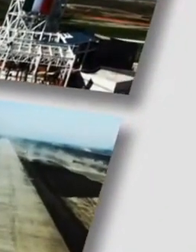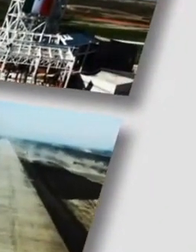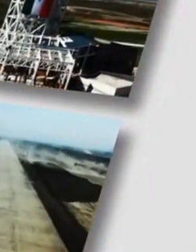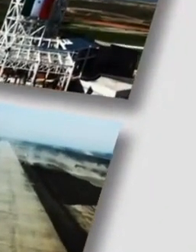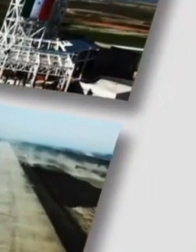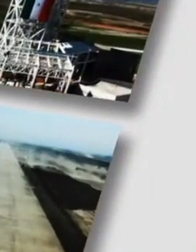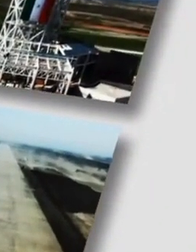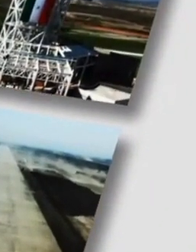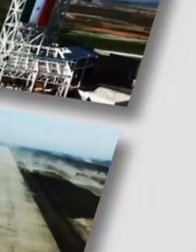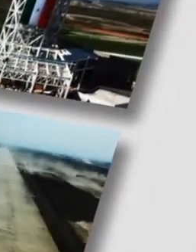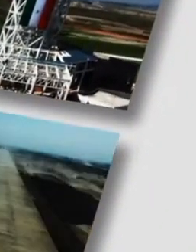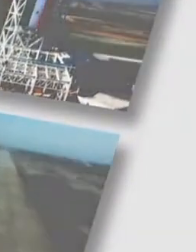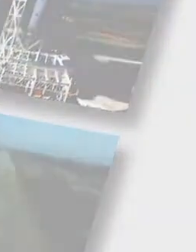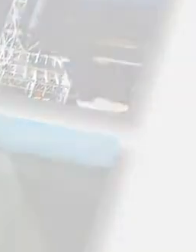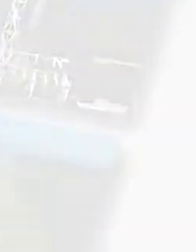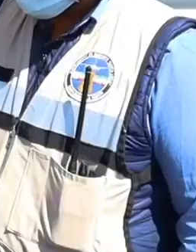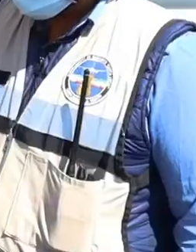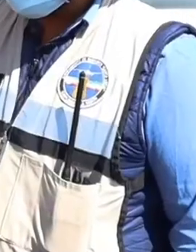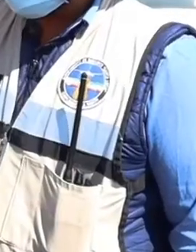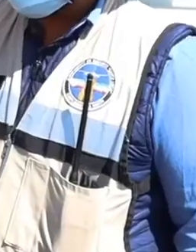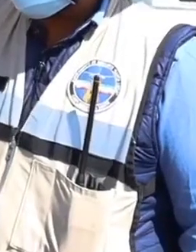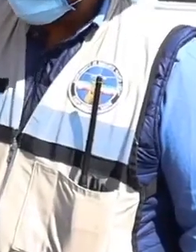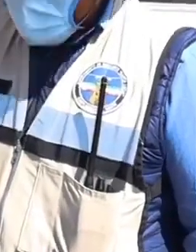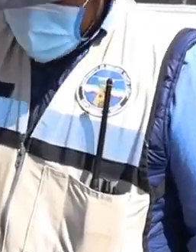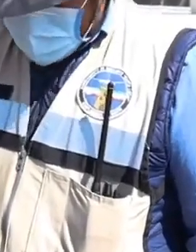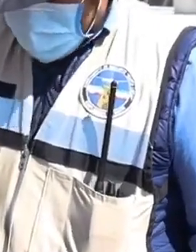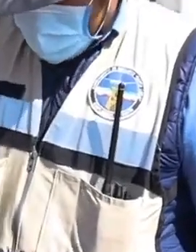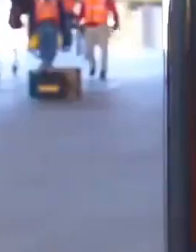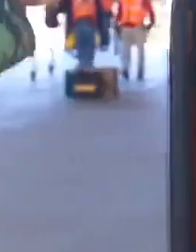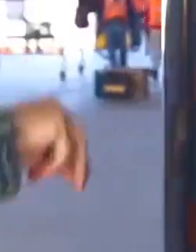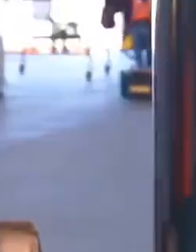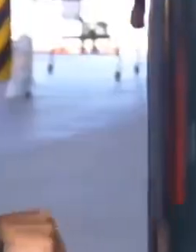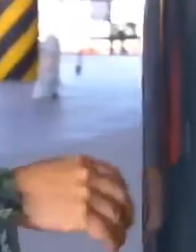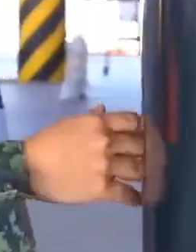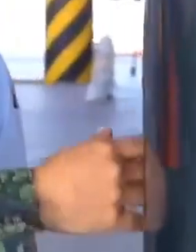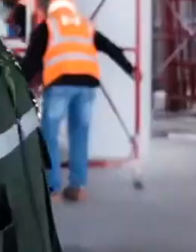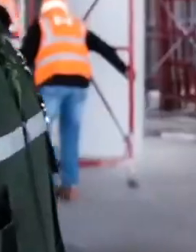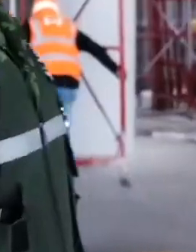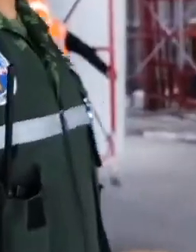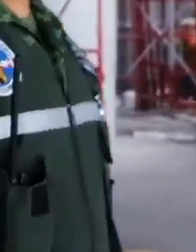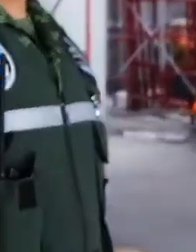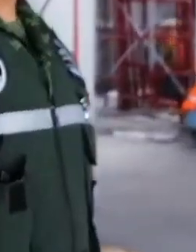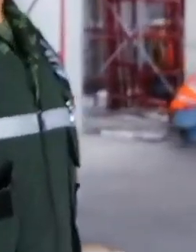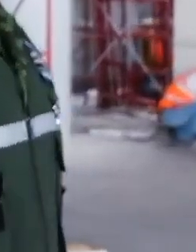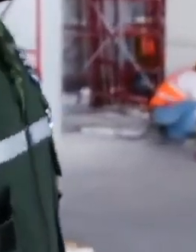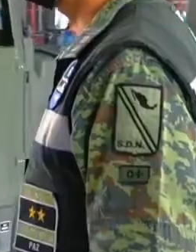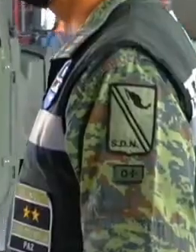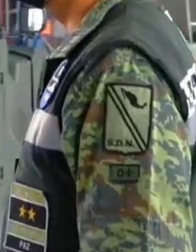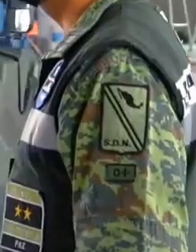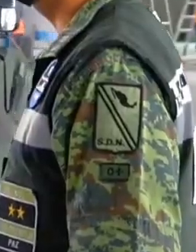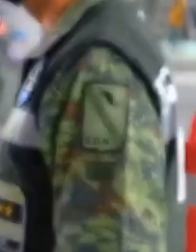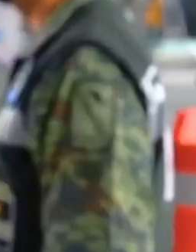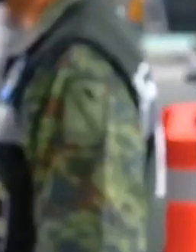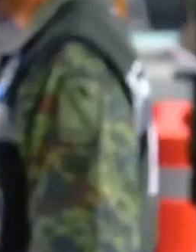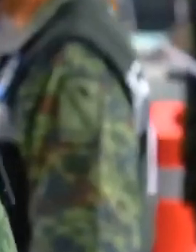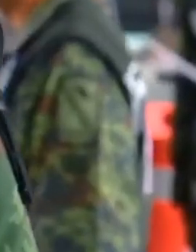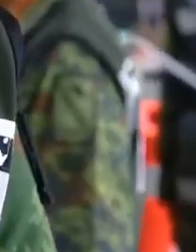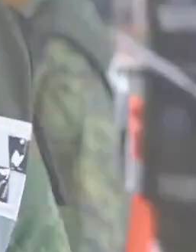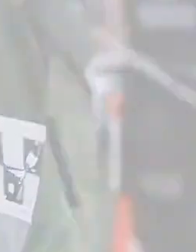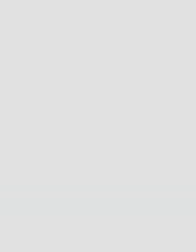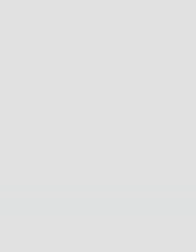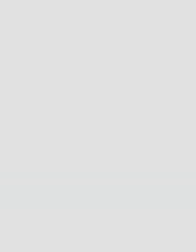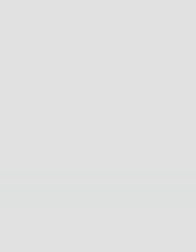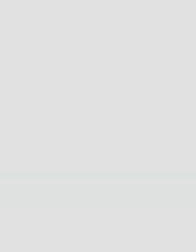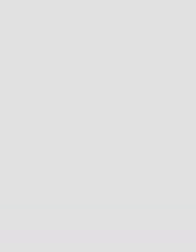al 19 de octubre de 2020. Esta obra es proyectada, planeada y dirigida por el Agrupamiento de Ingenieros Militares y